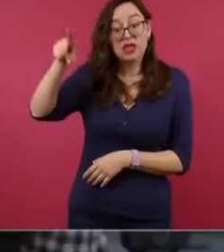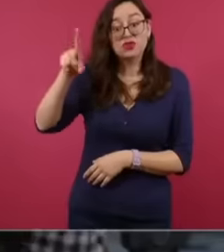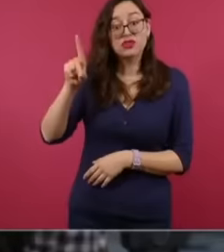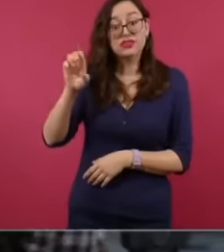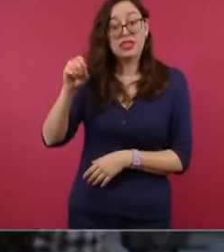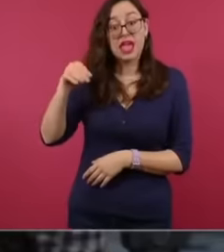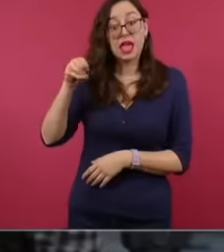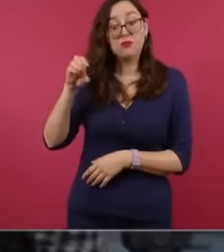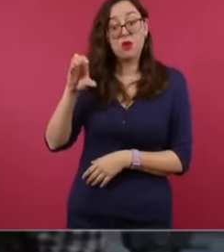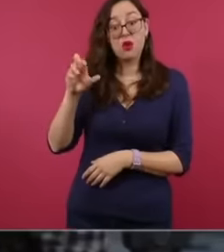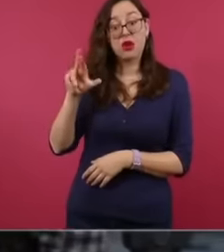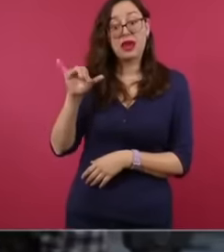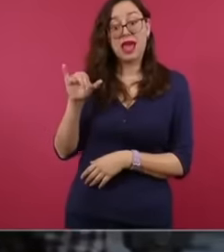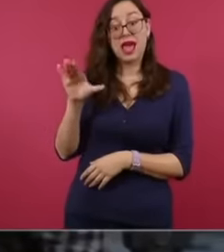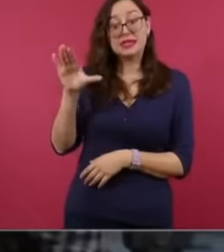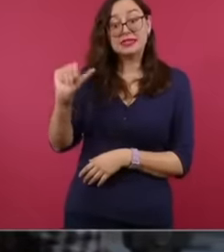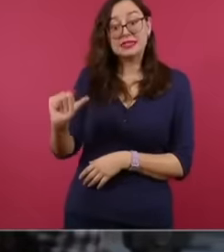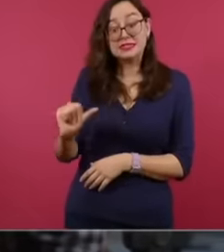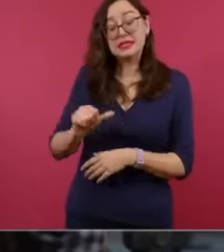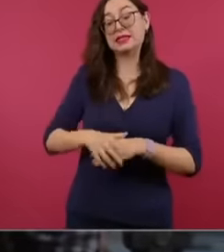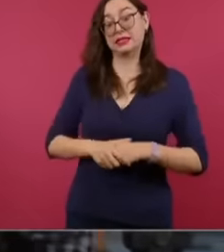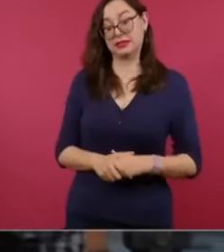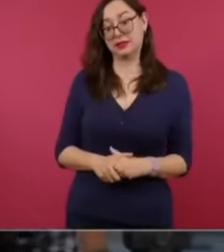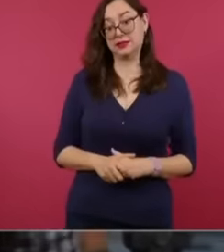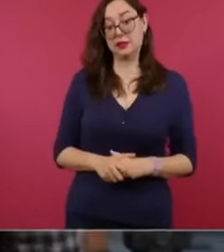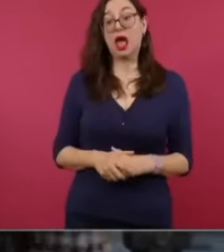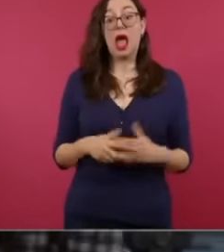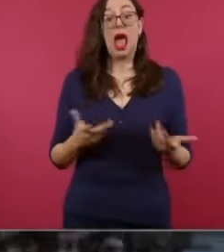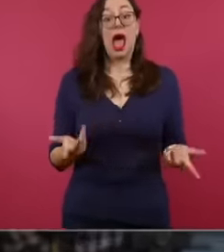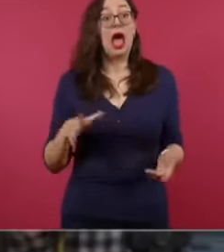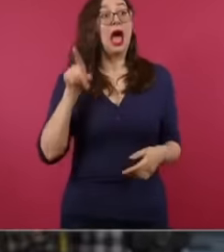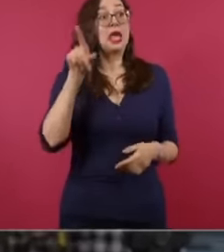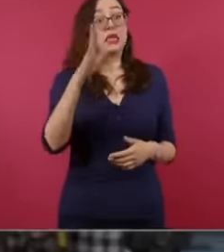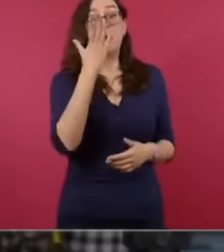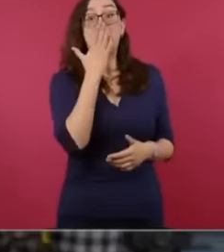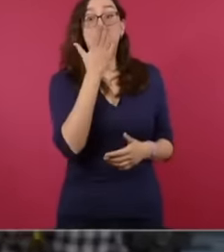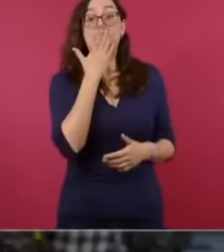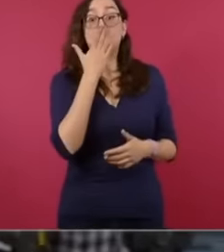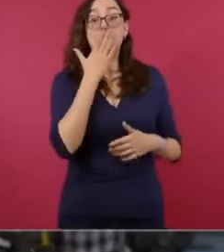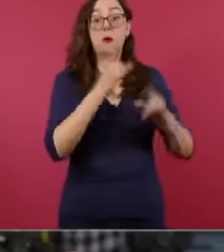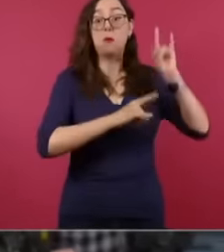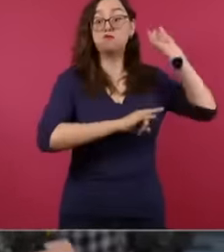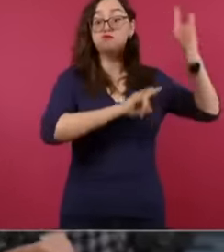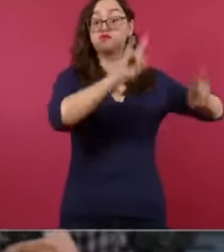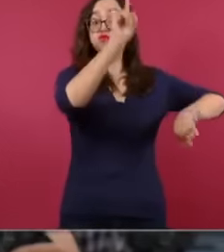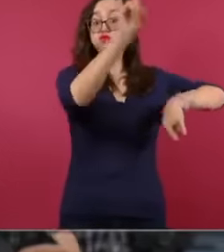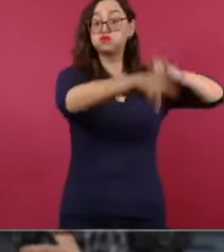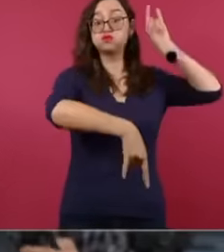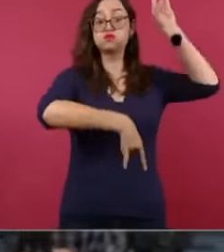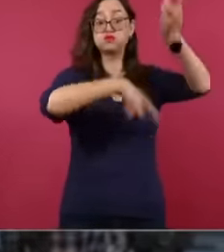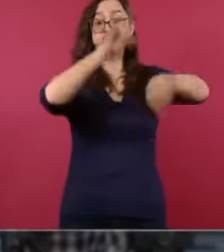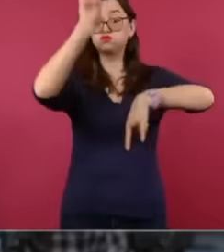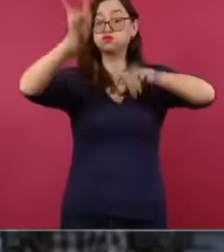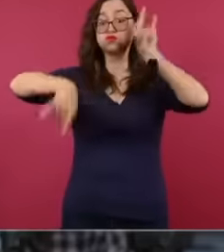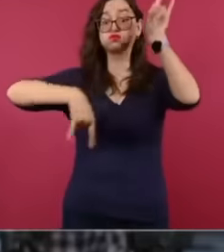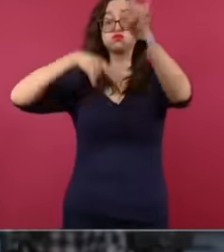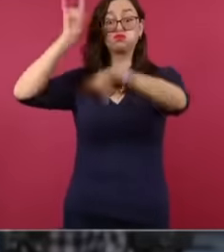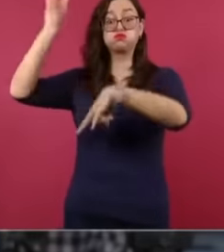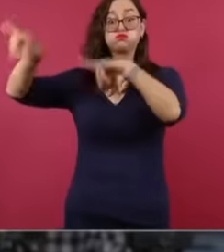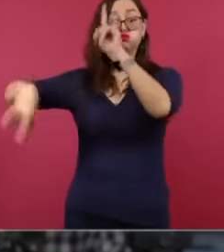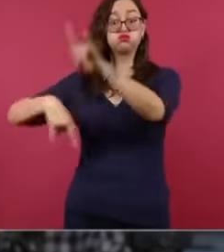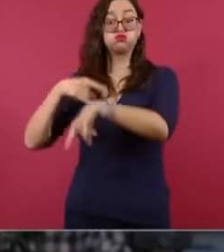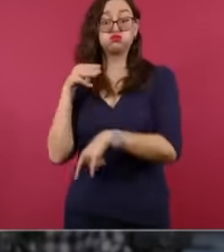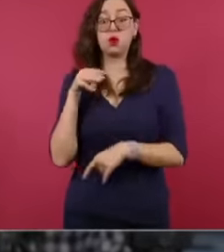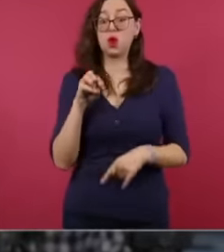ahorita, hay puros carteles de Morena. Así me recuerda a esas épocas del PRI, terribles, en que solo